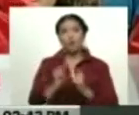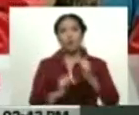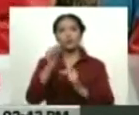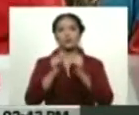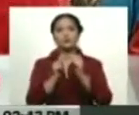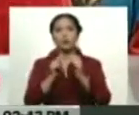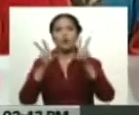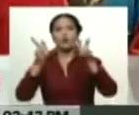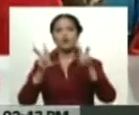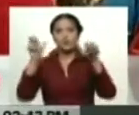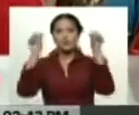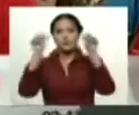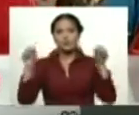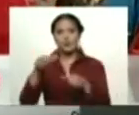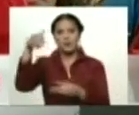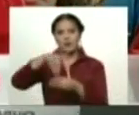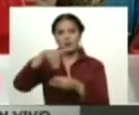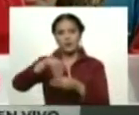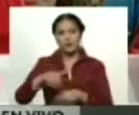de ese poder electoral.